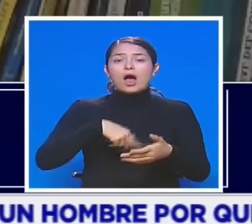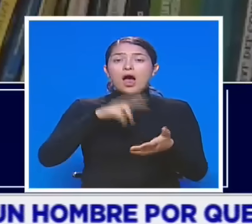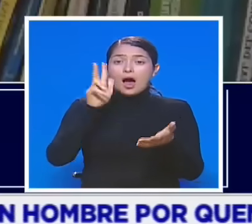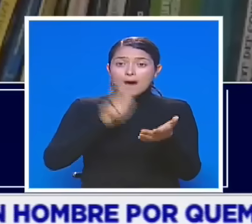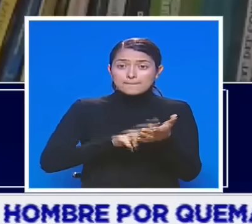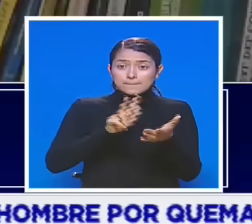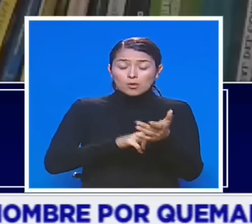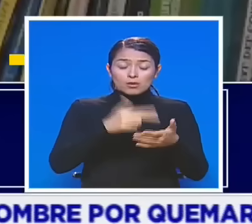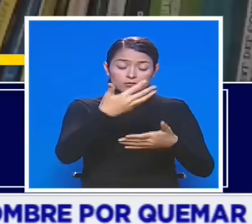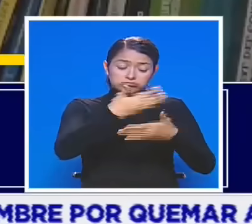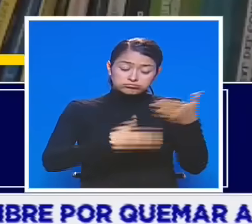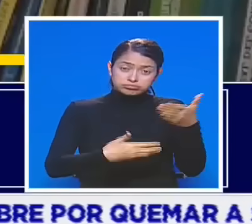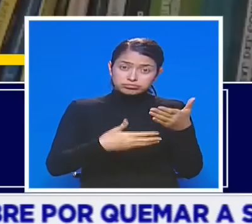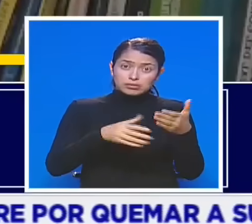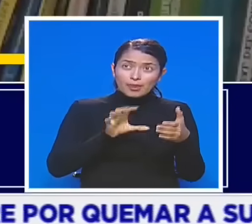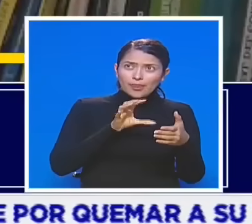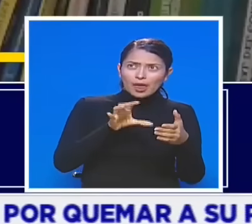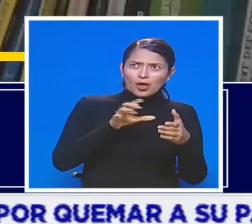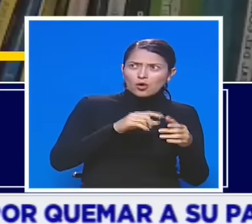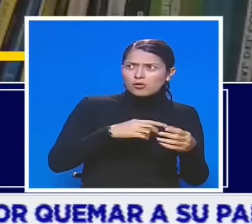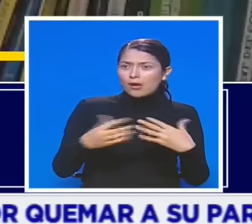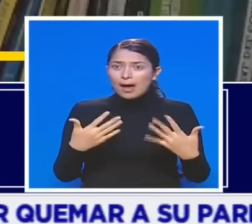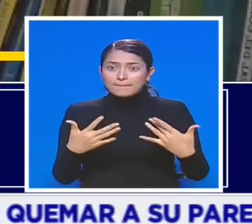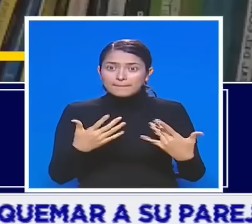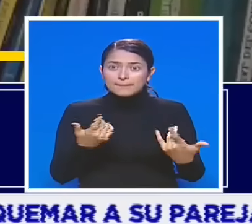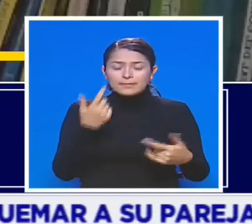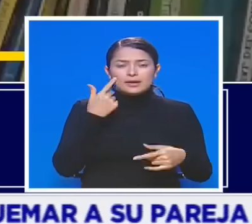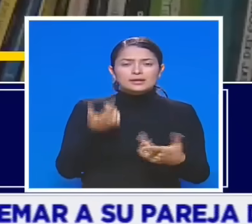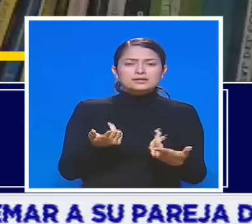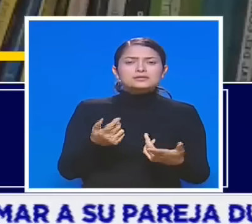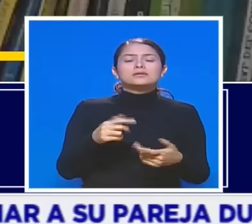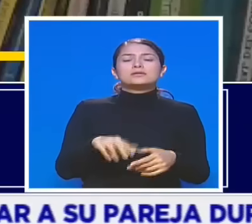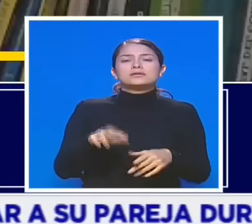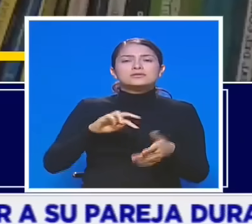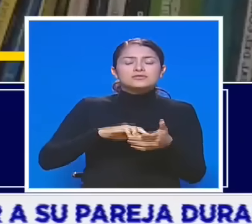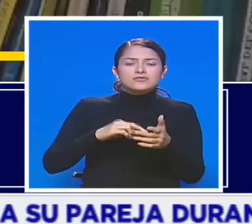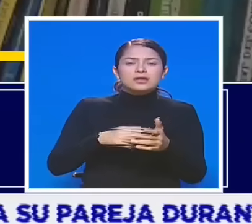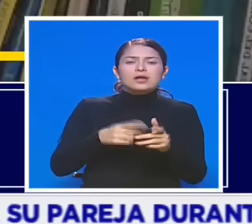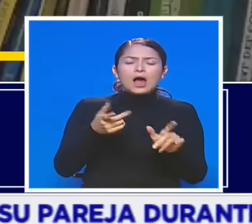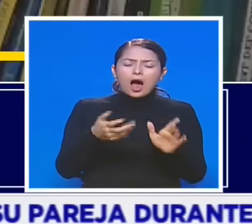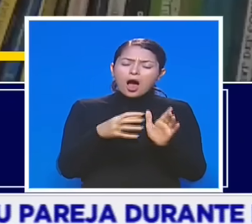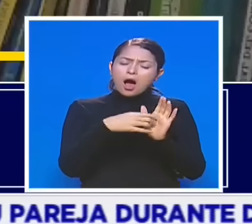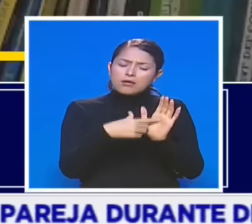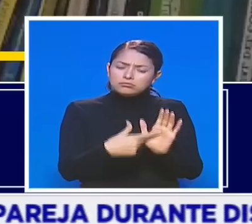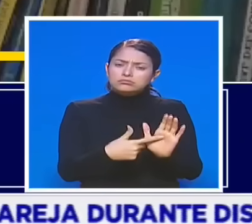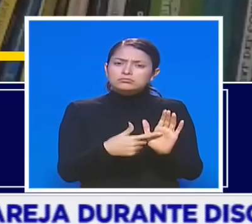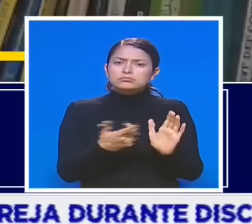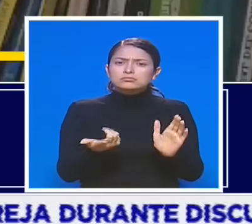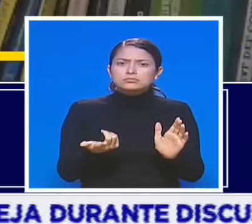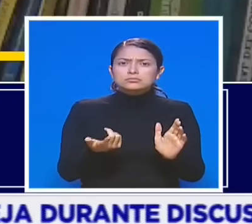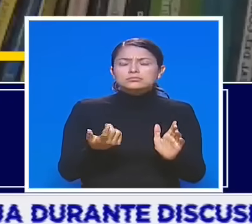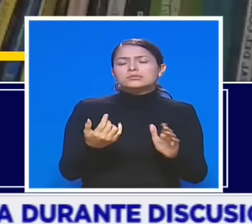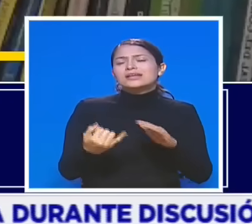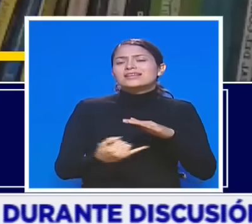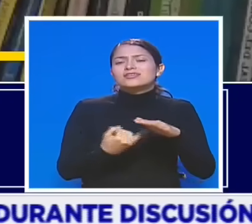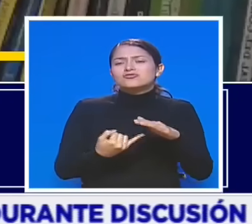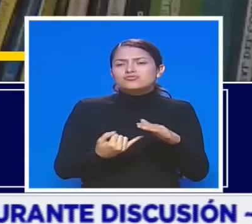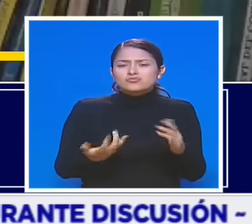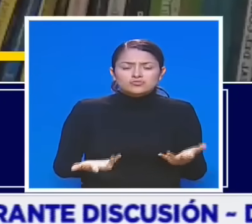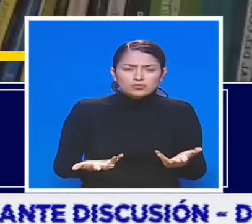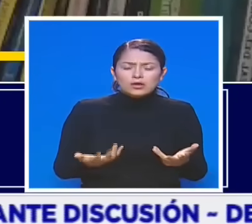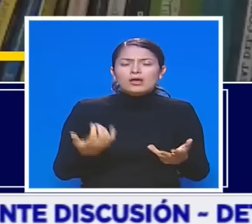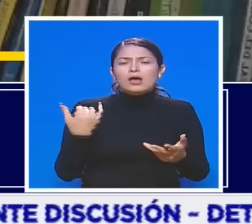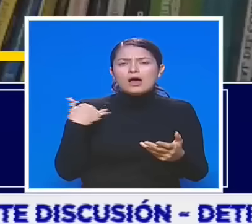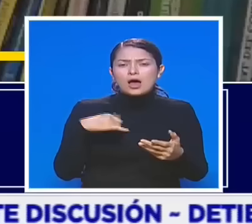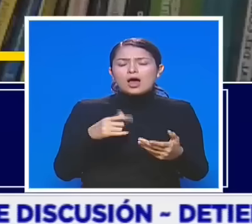de excepción de conmoción exterior. Esto responde a la institución de los estados de excepción, que es una institución pues que tiene